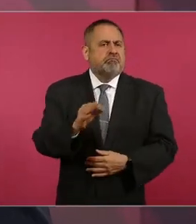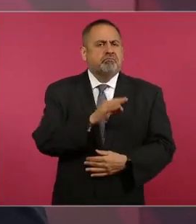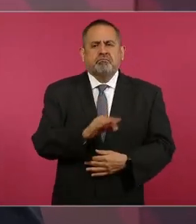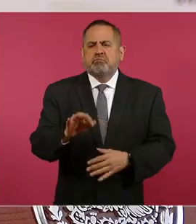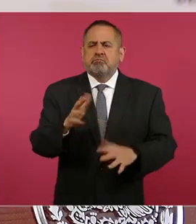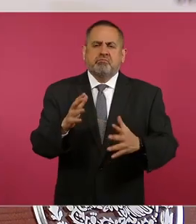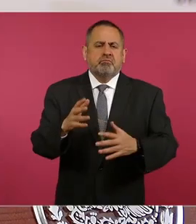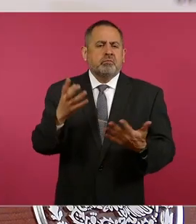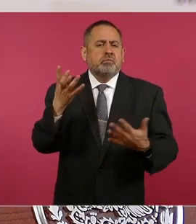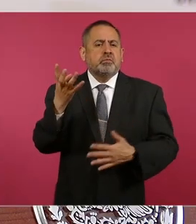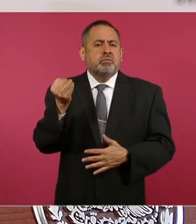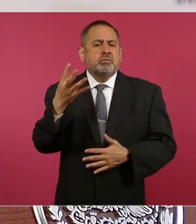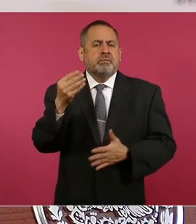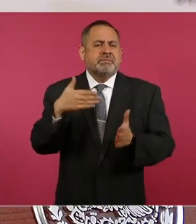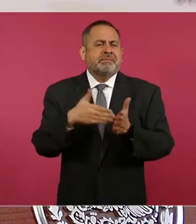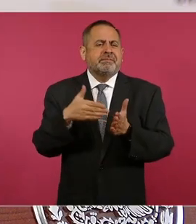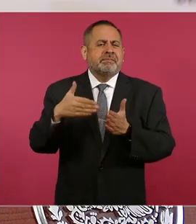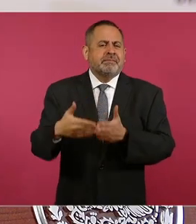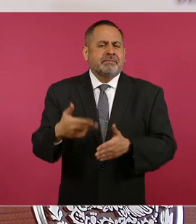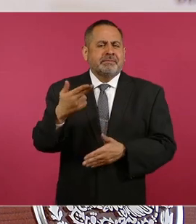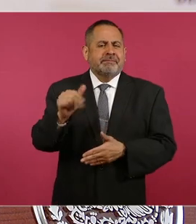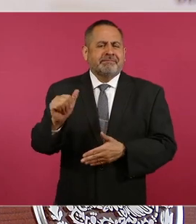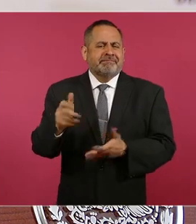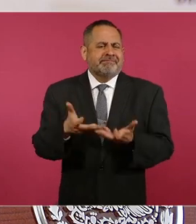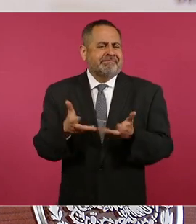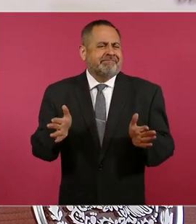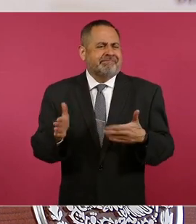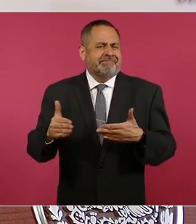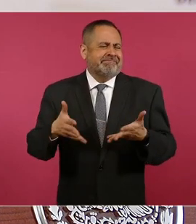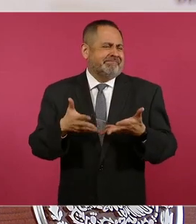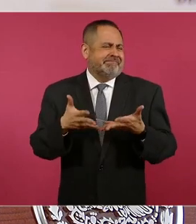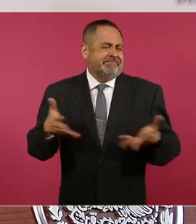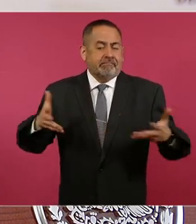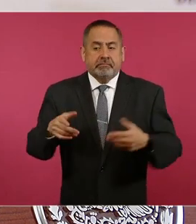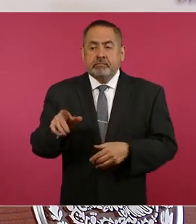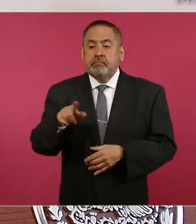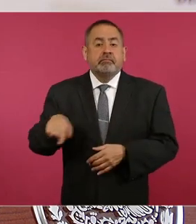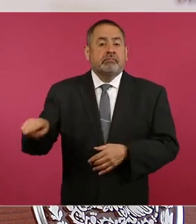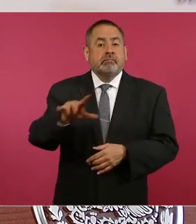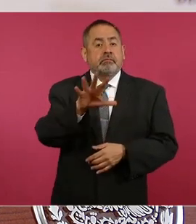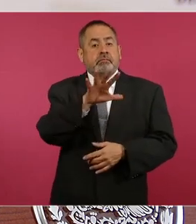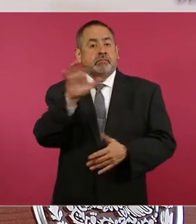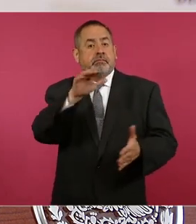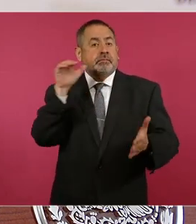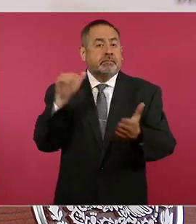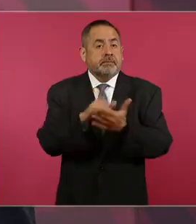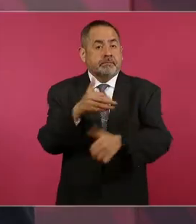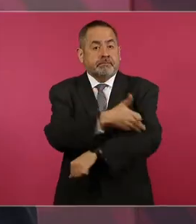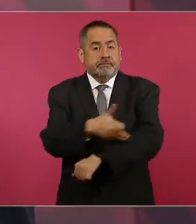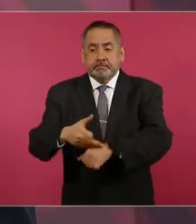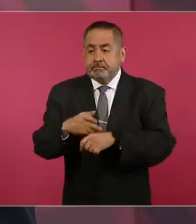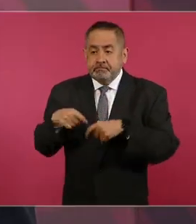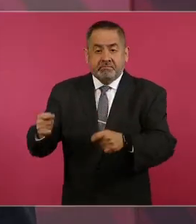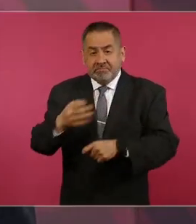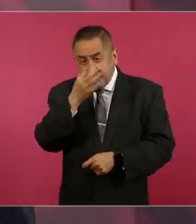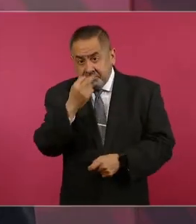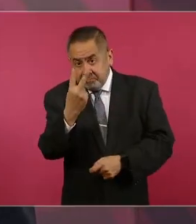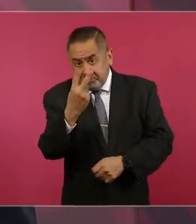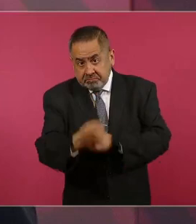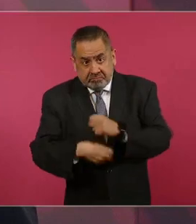nueve millones de hectáreas para 500 mil familias en dos años.